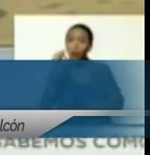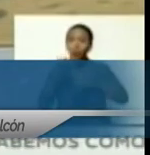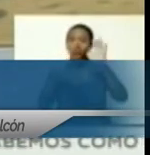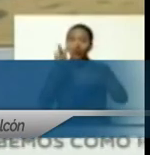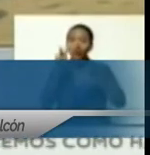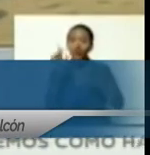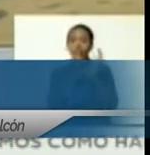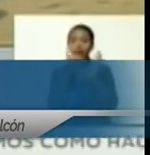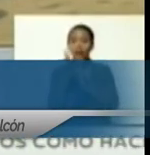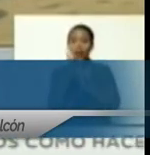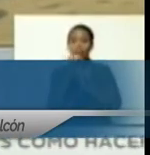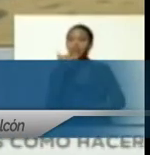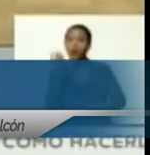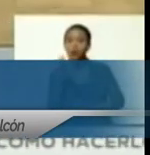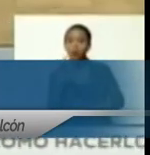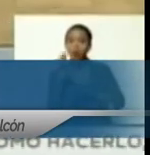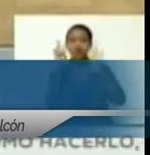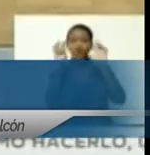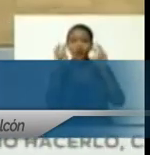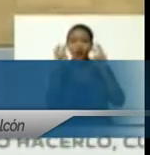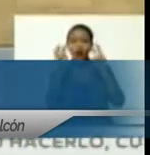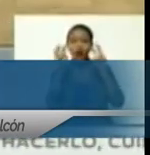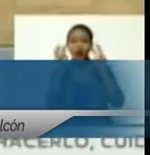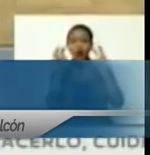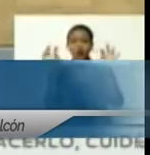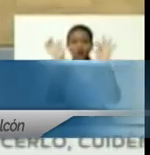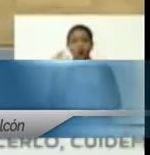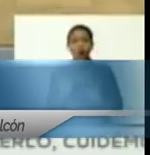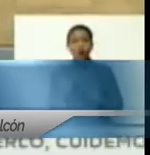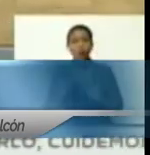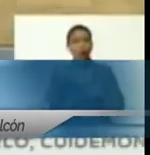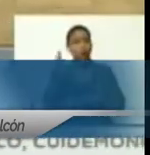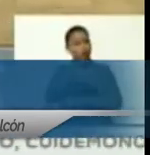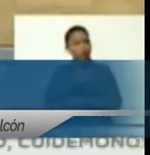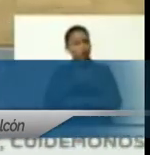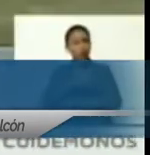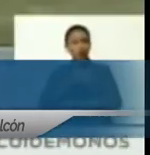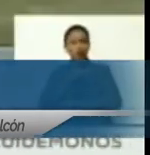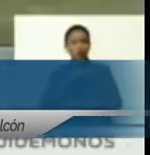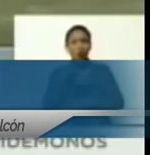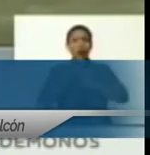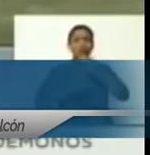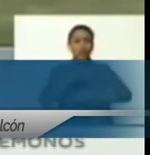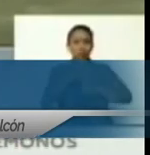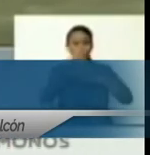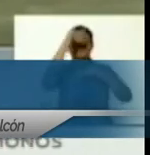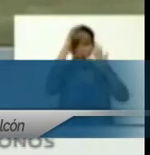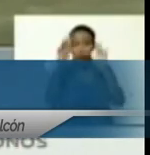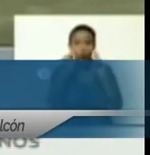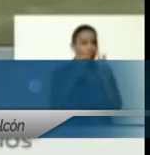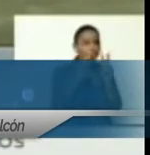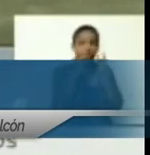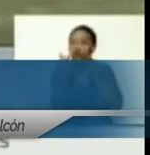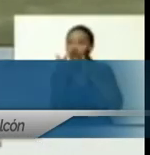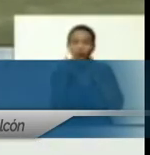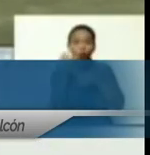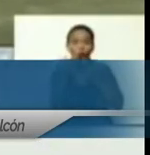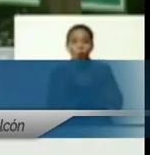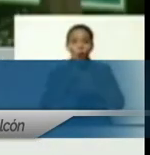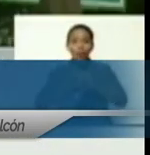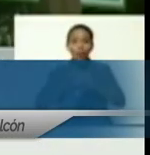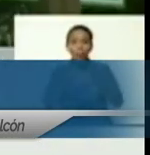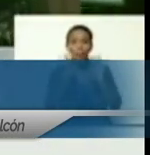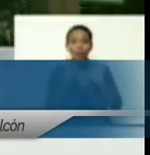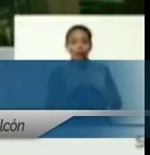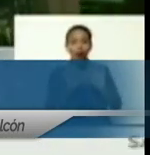abril, en una nueva modalidad donde vamos a estar atentos al cuidado